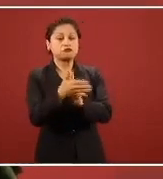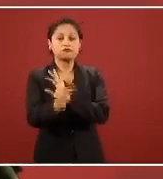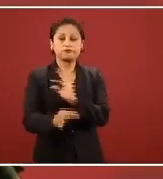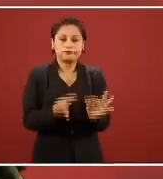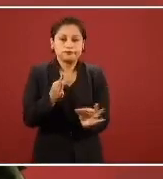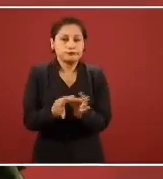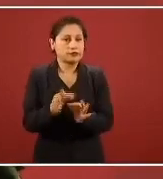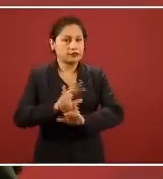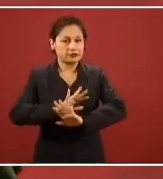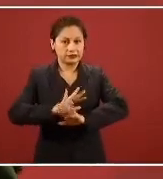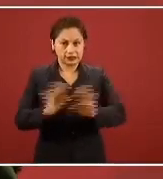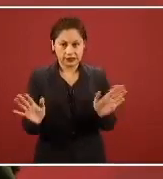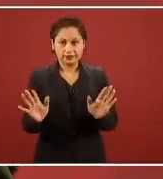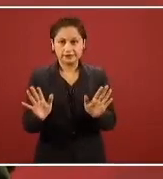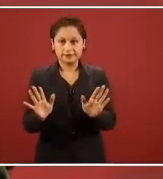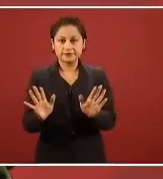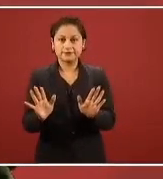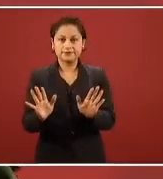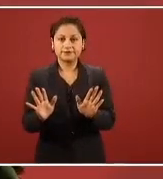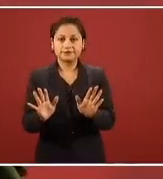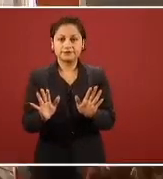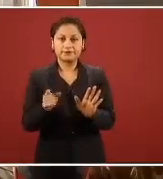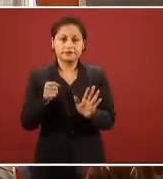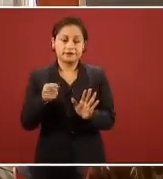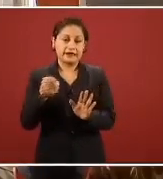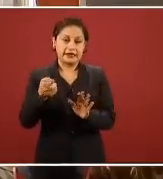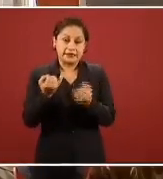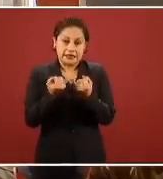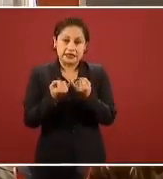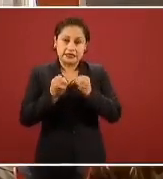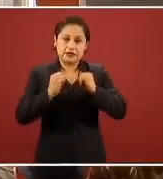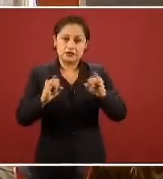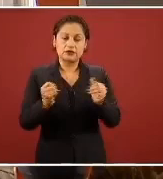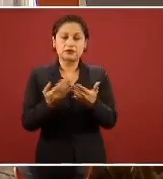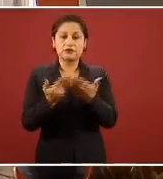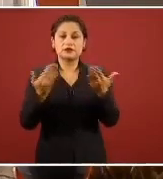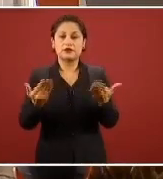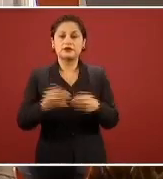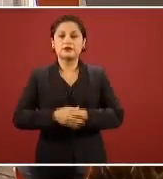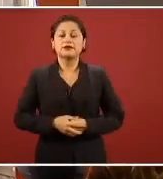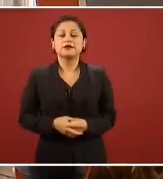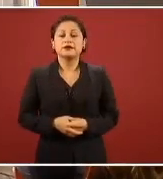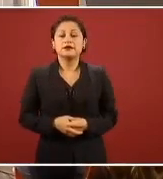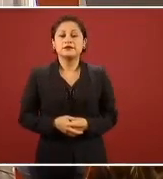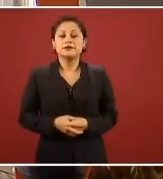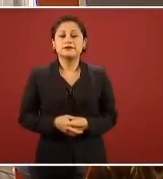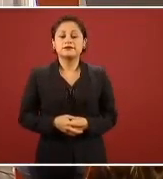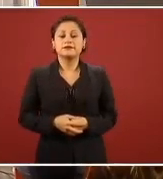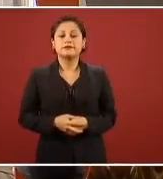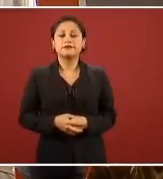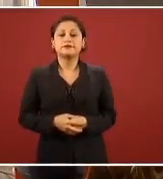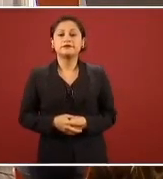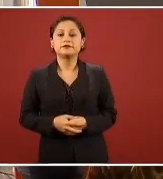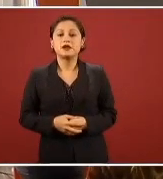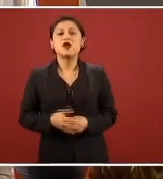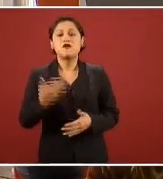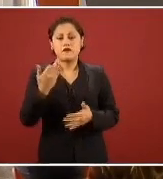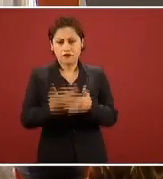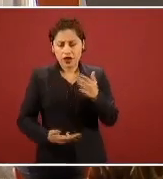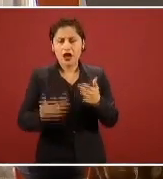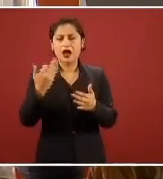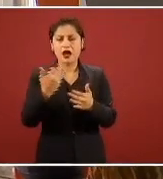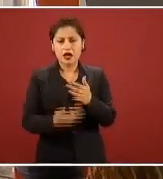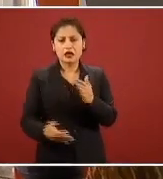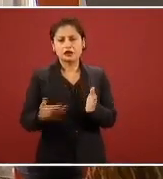ya se iniciará su inauguración. Tenemos otras en proceso.